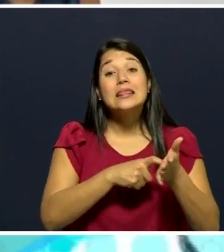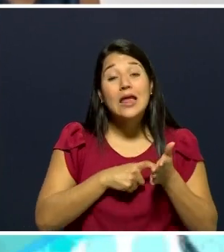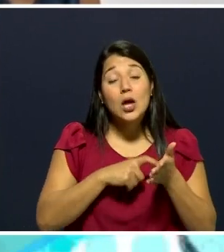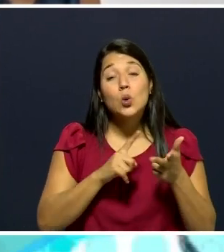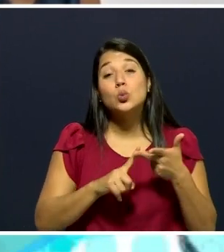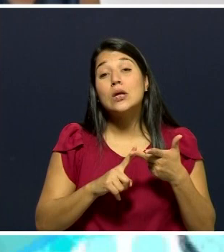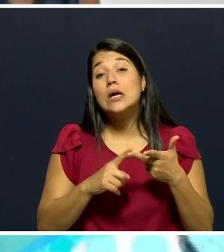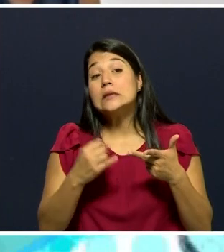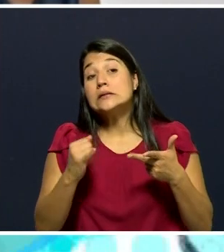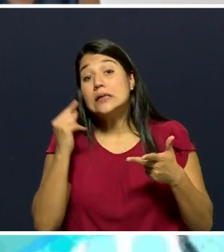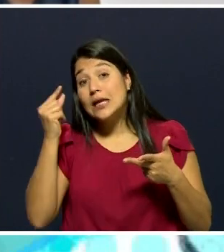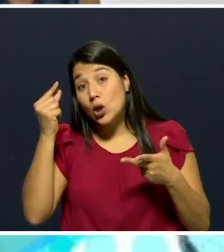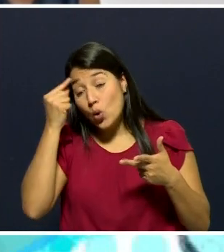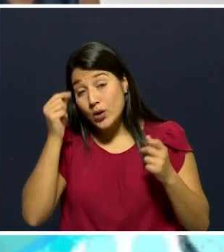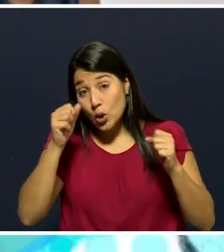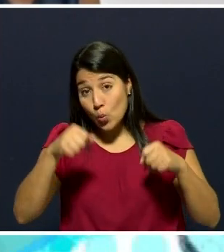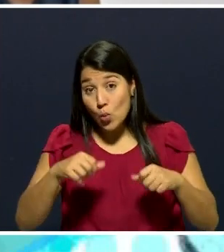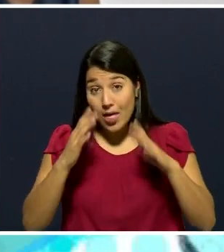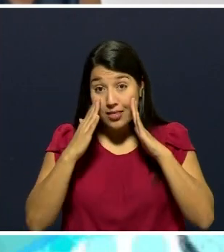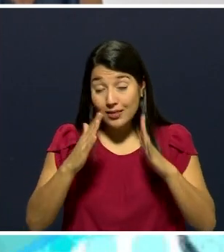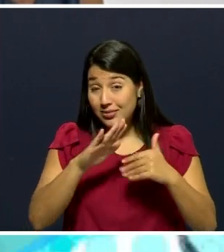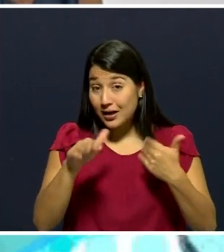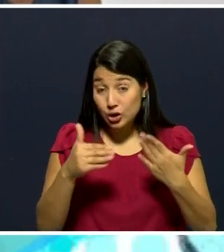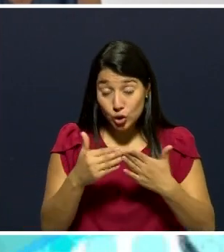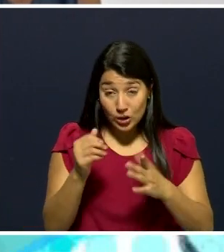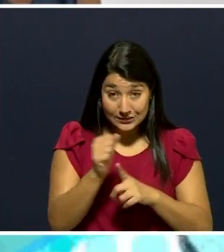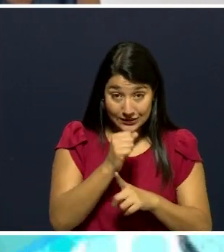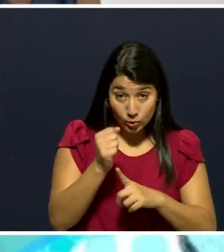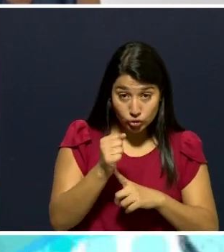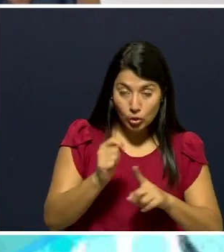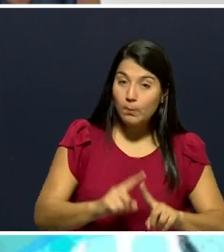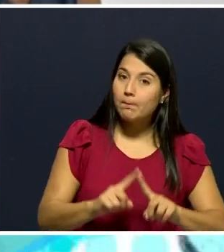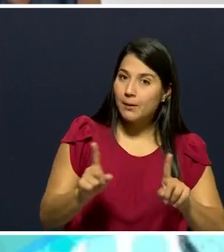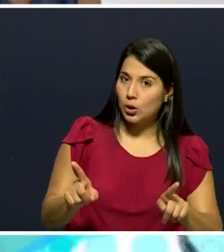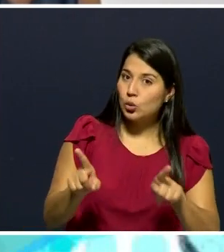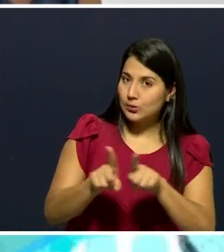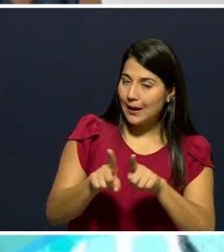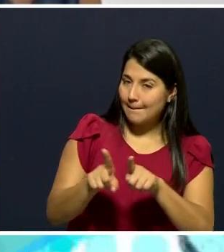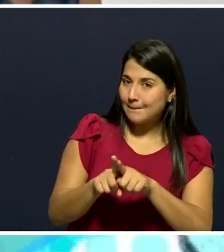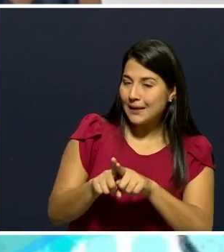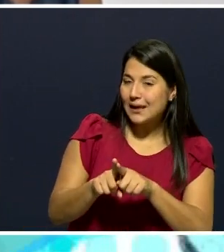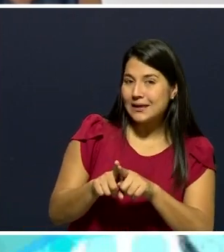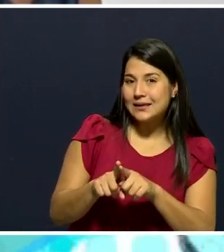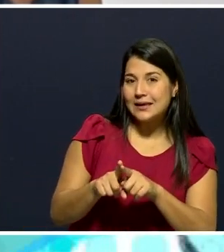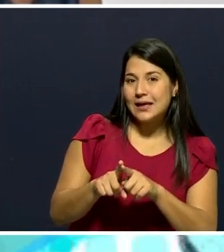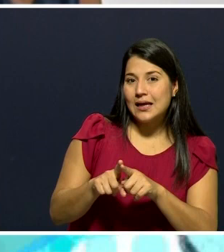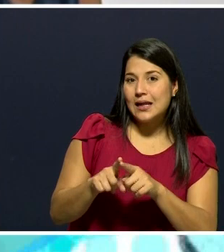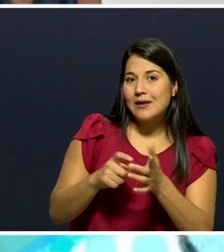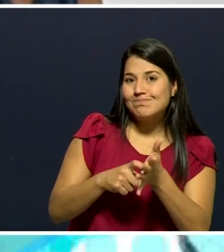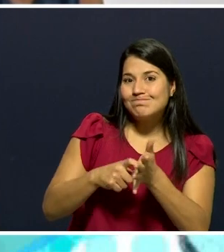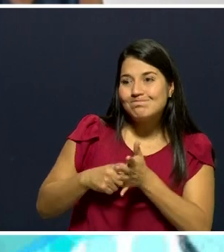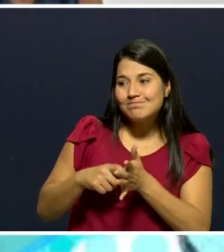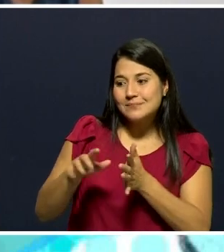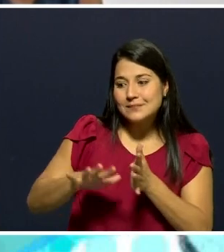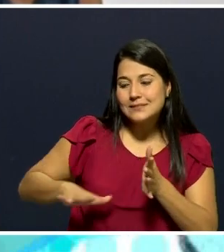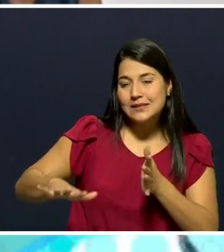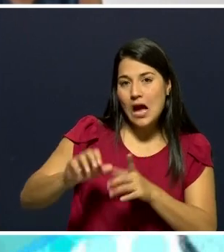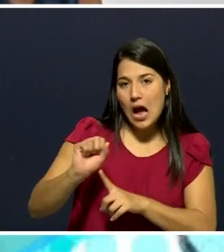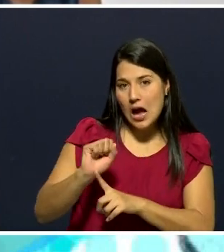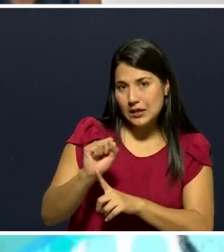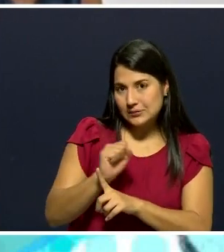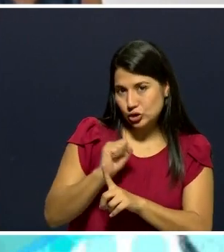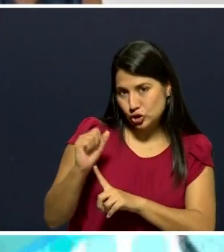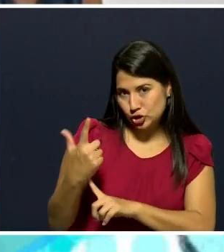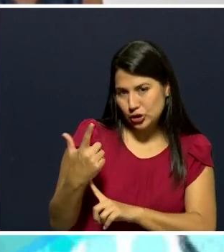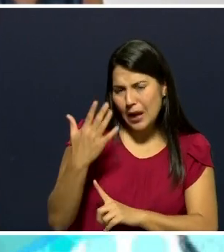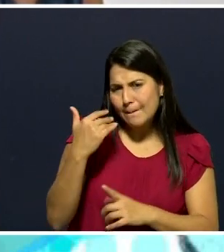el Estado para poder atender todas estas situaciones, pero por otro lado también va a estar la demanda del sector social, la demanda social, porque